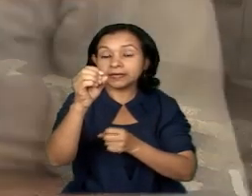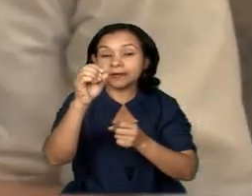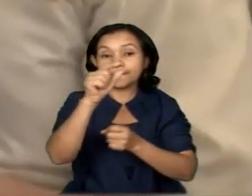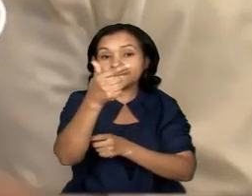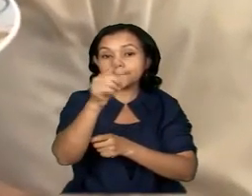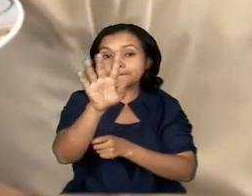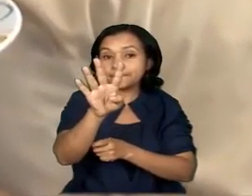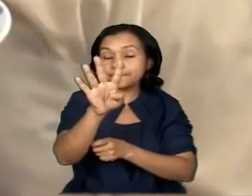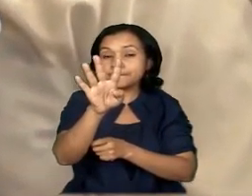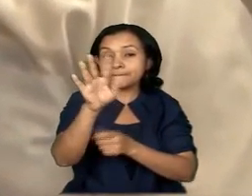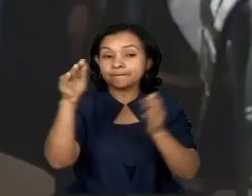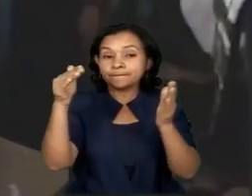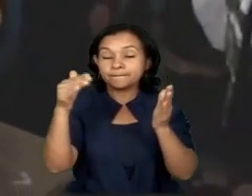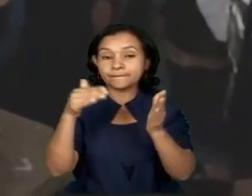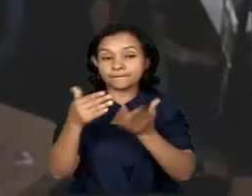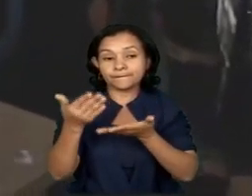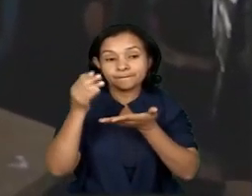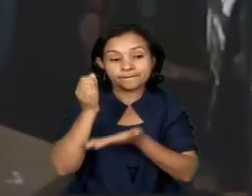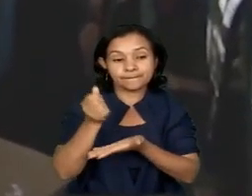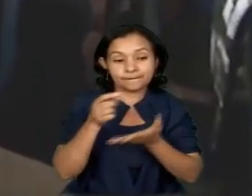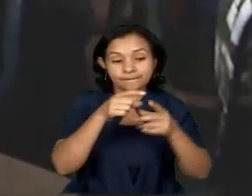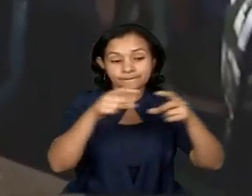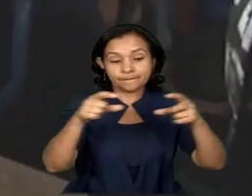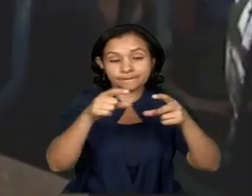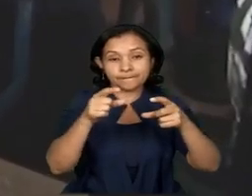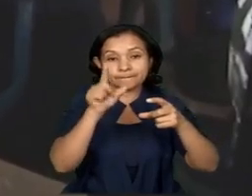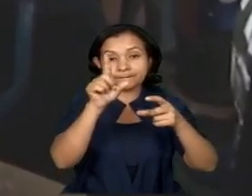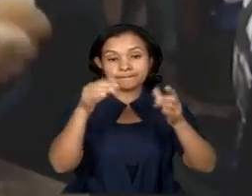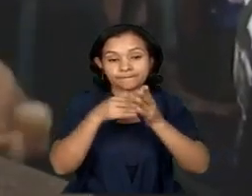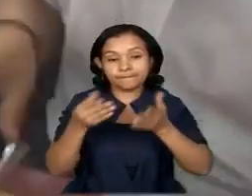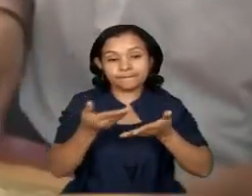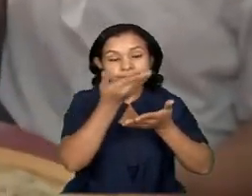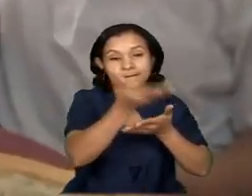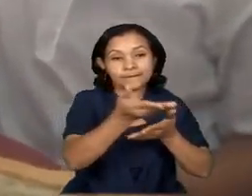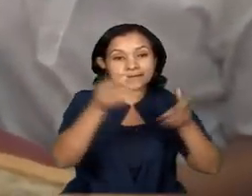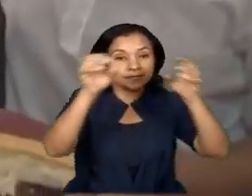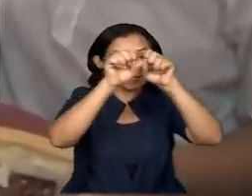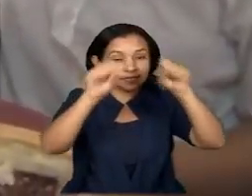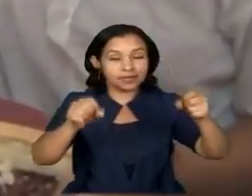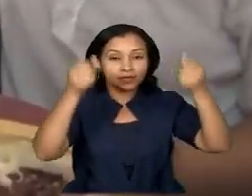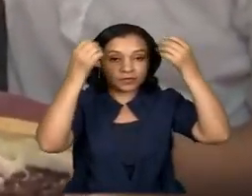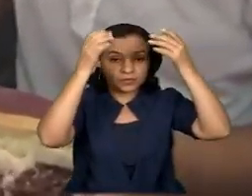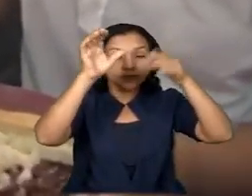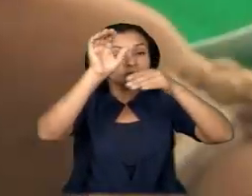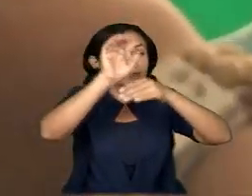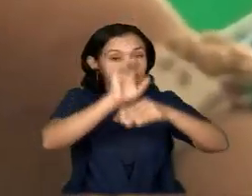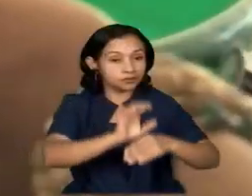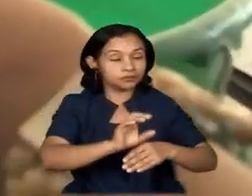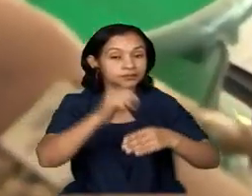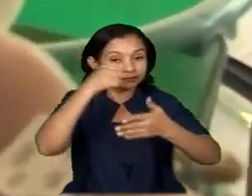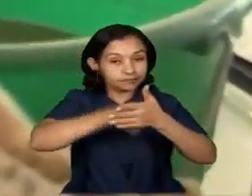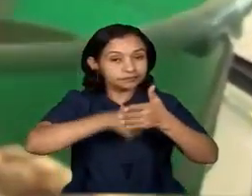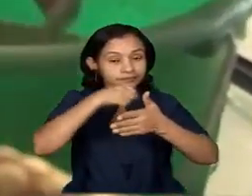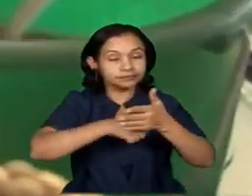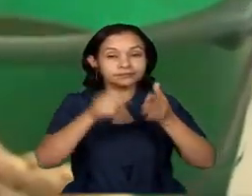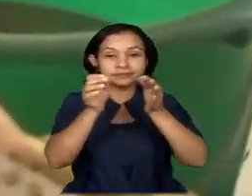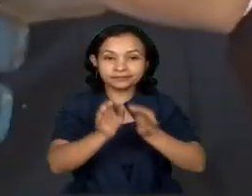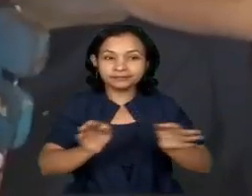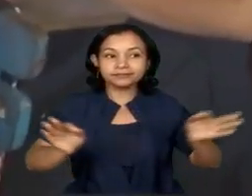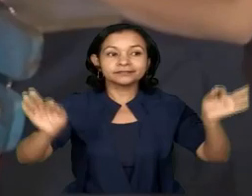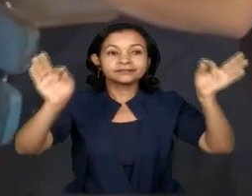70.274 bonos entregados. Se ha fortalecido los talleres de arte, cultura y tradición, que ha sido